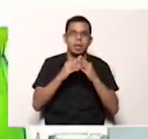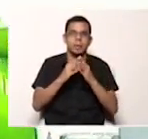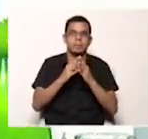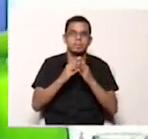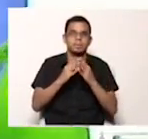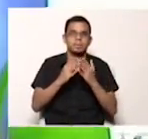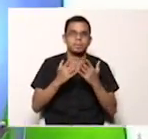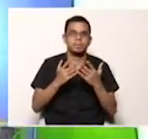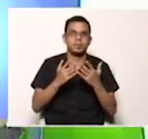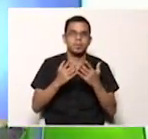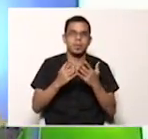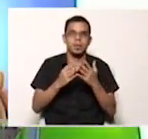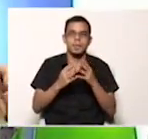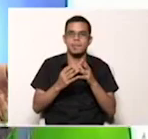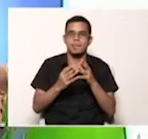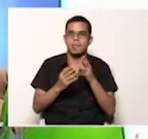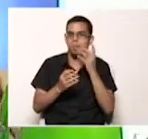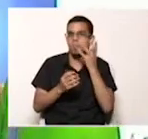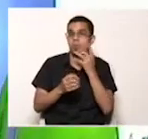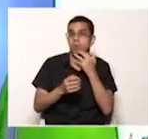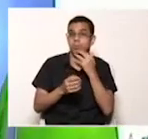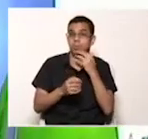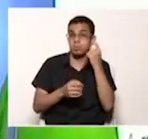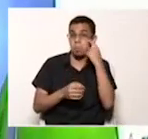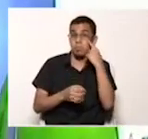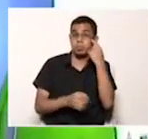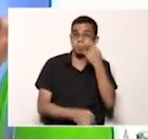al principio. Tenemos una cafetera.